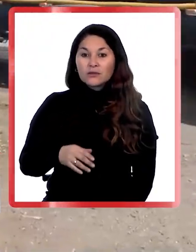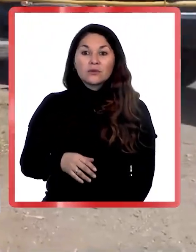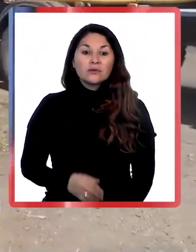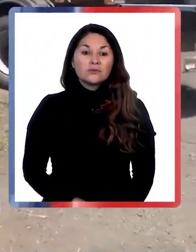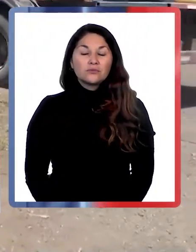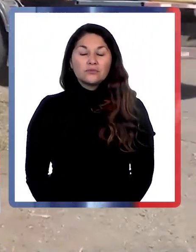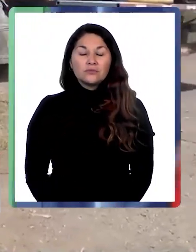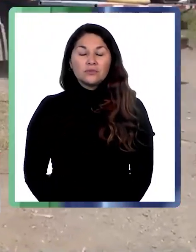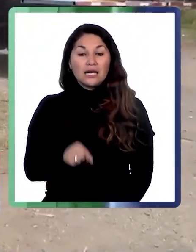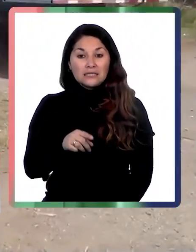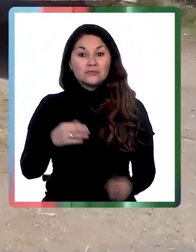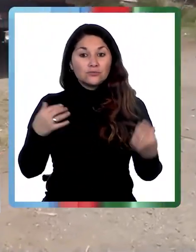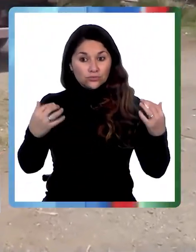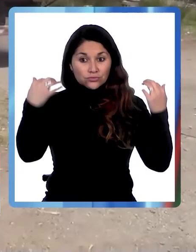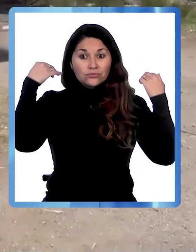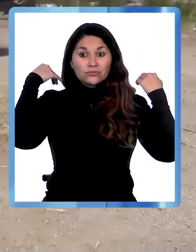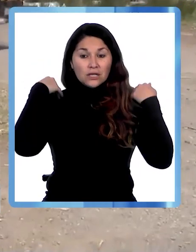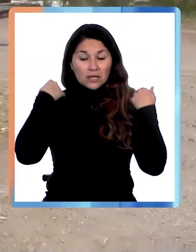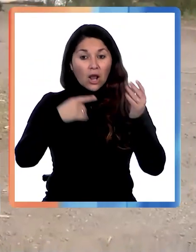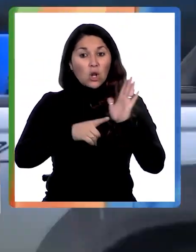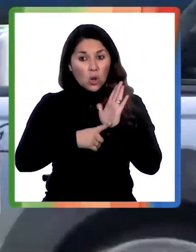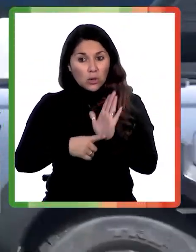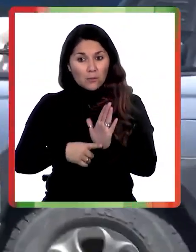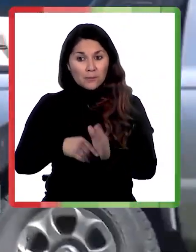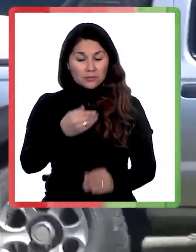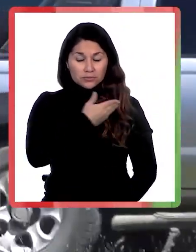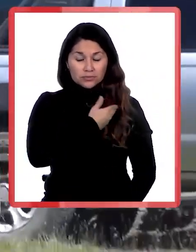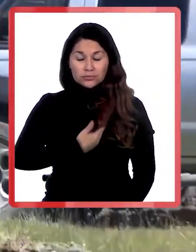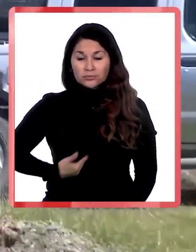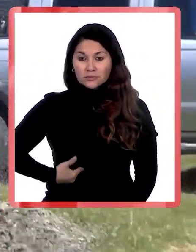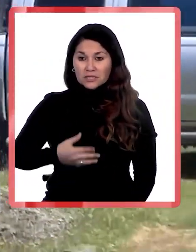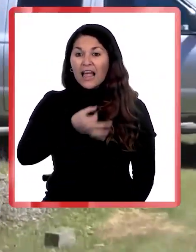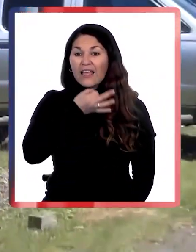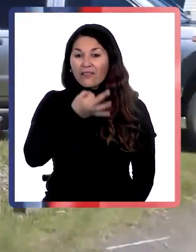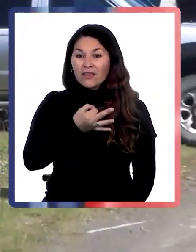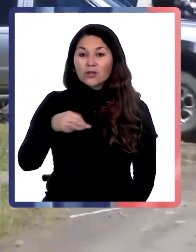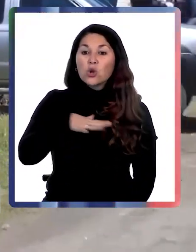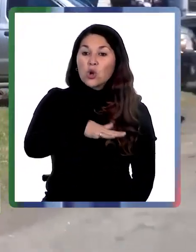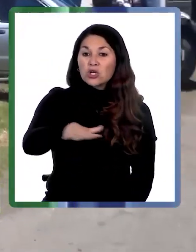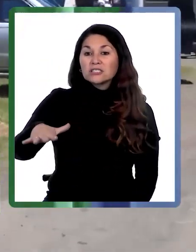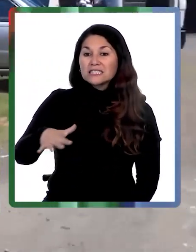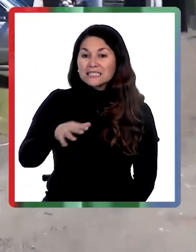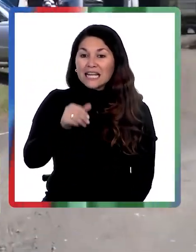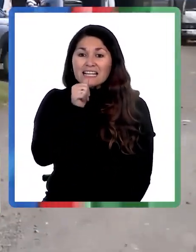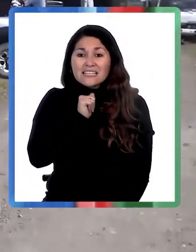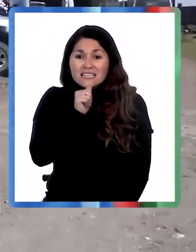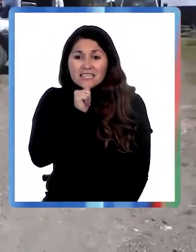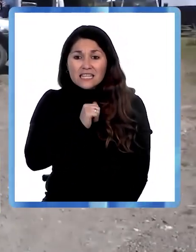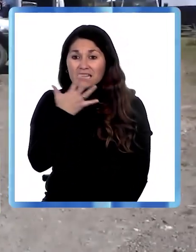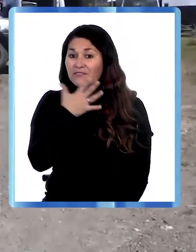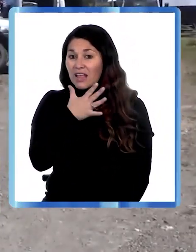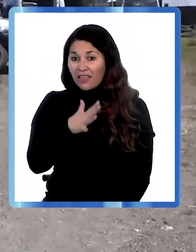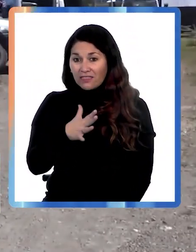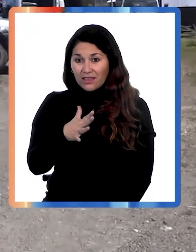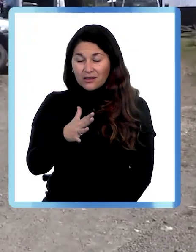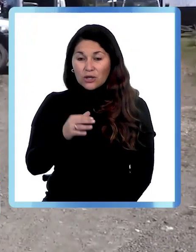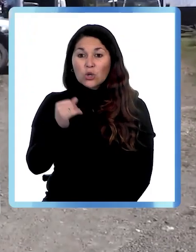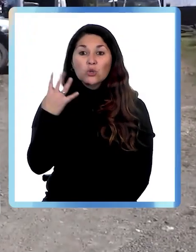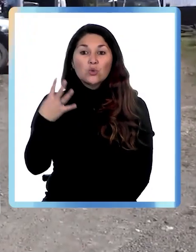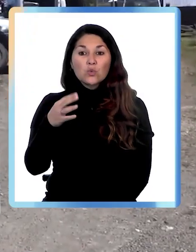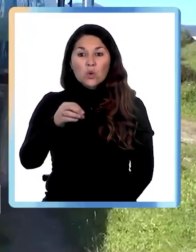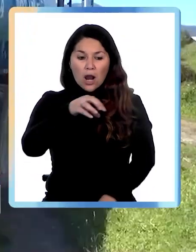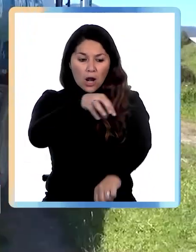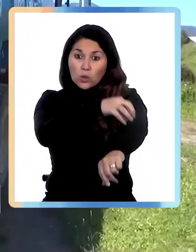delegada presidencial Regional de los lagos solicitó en diciembre pasado que se decrete zona de escasez hídrica en las cuatro